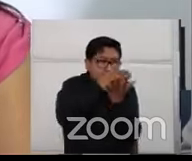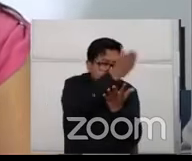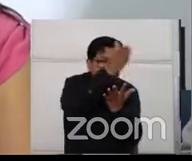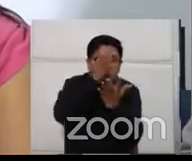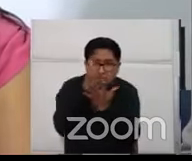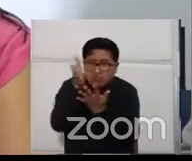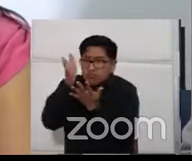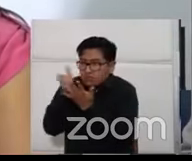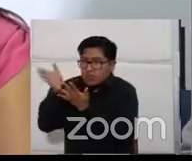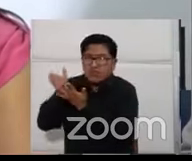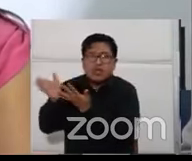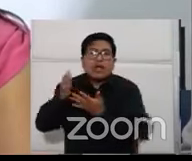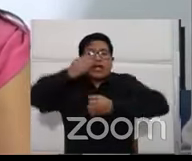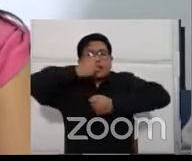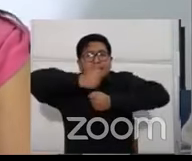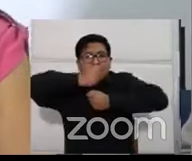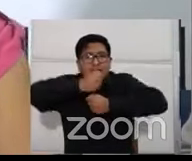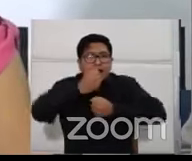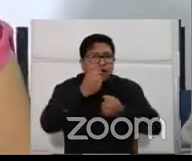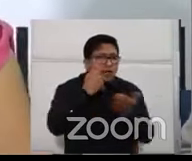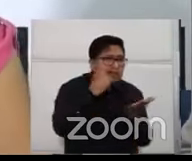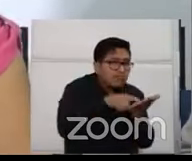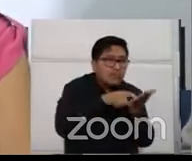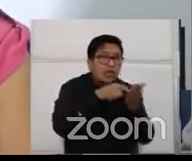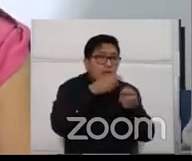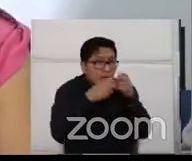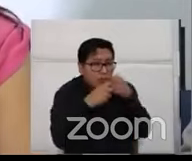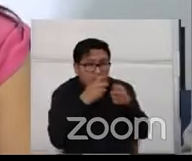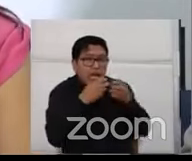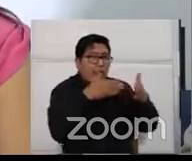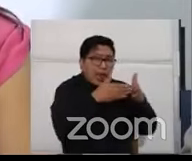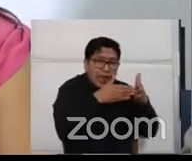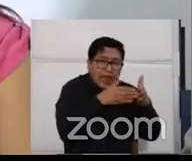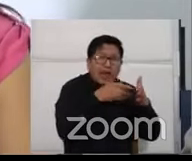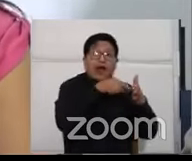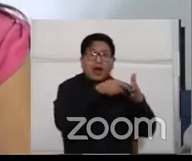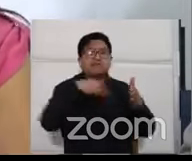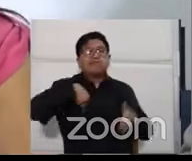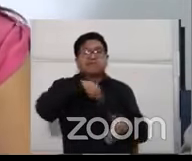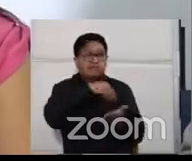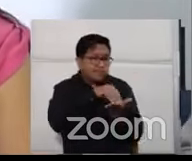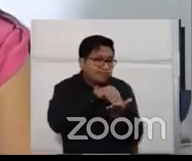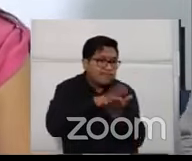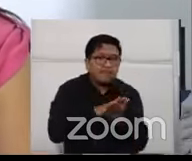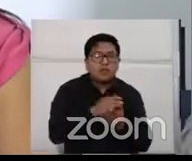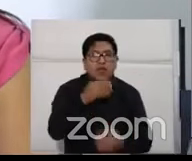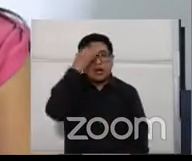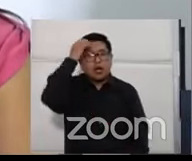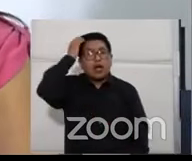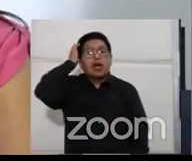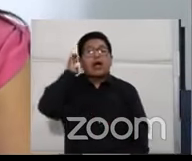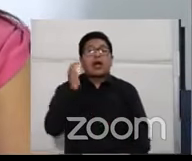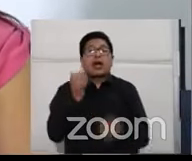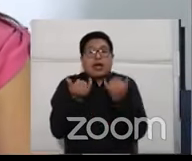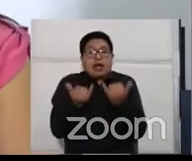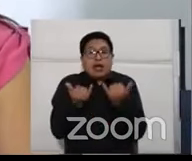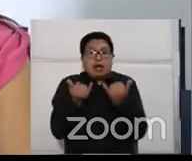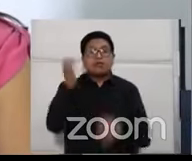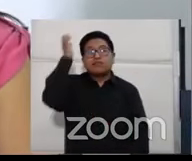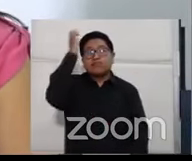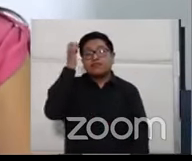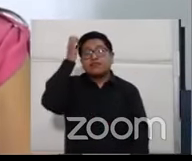identificar los problemas o algunos de los problemas por los cuales en este momento el estado no está generando